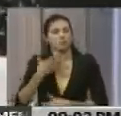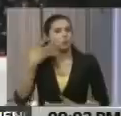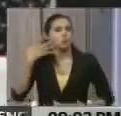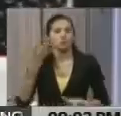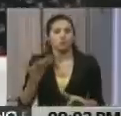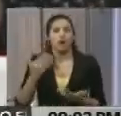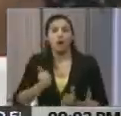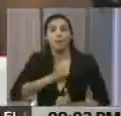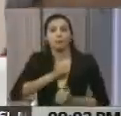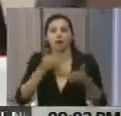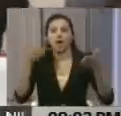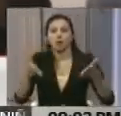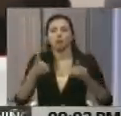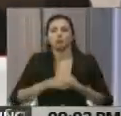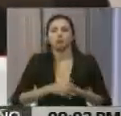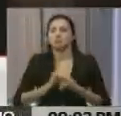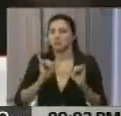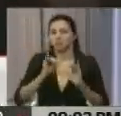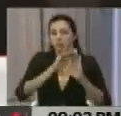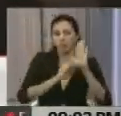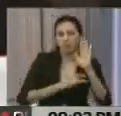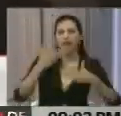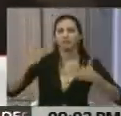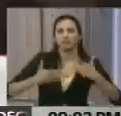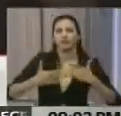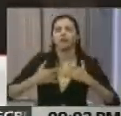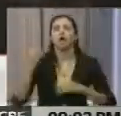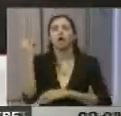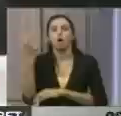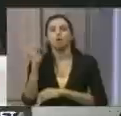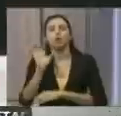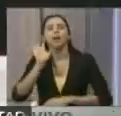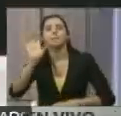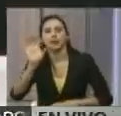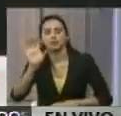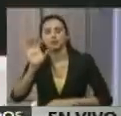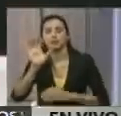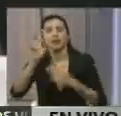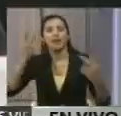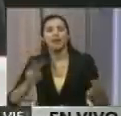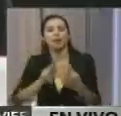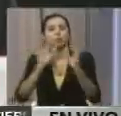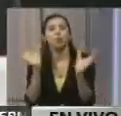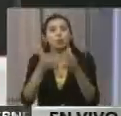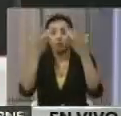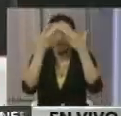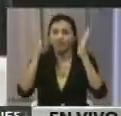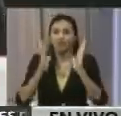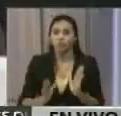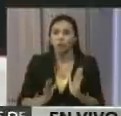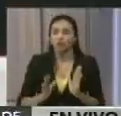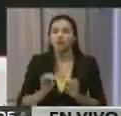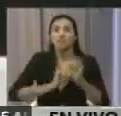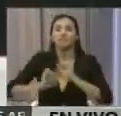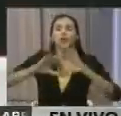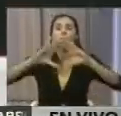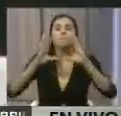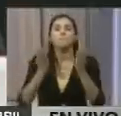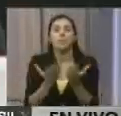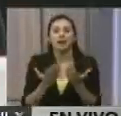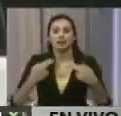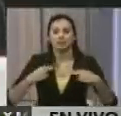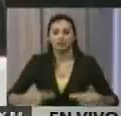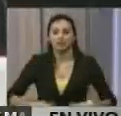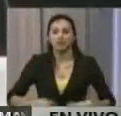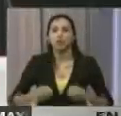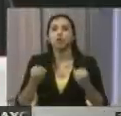esta oportunidad, forma parte de las actividades del Congreso de la Patria, este encuentro de la Red de Intelectuales en Defensa de la Humanidad, es el